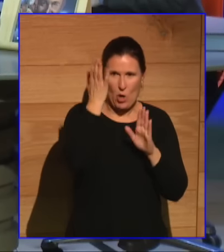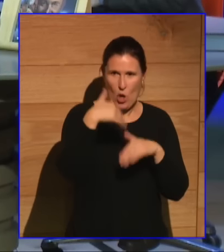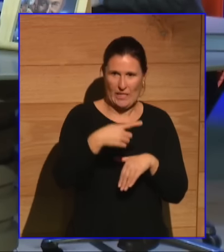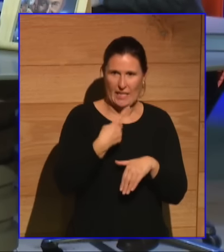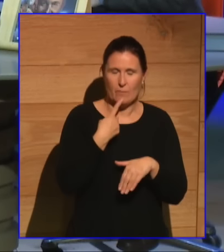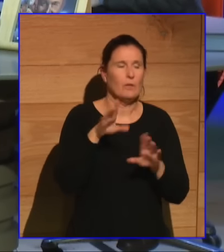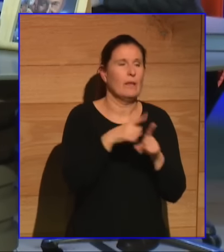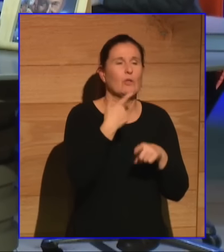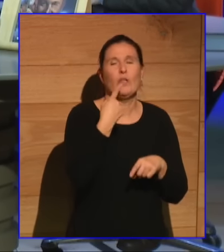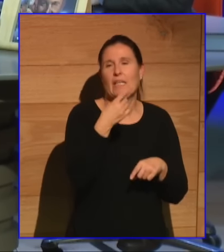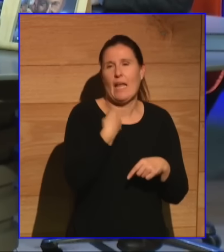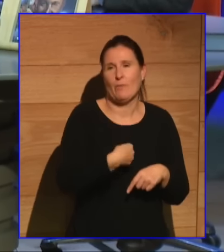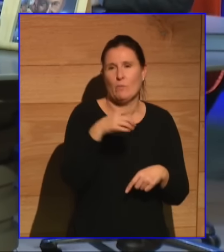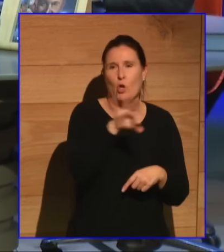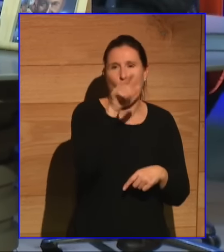O sea,